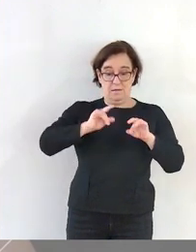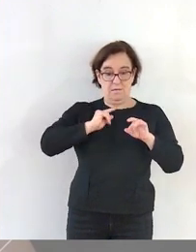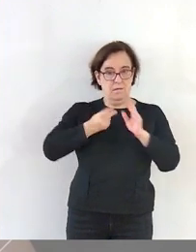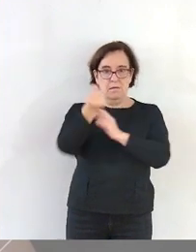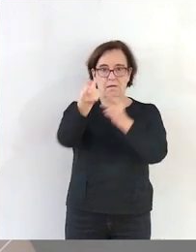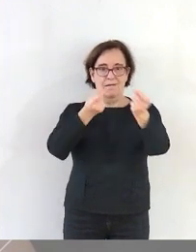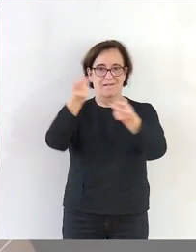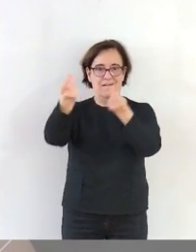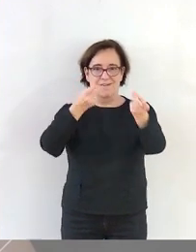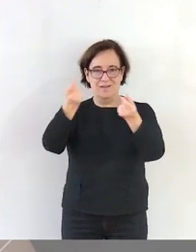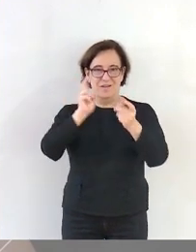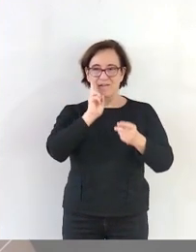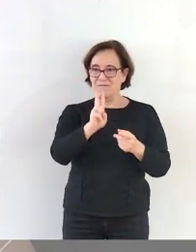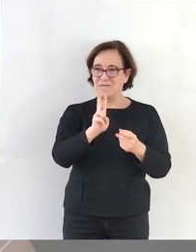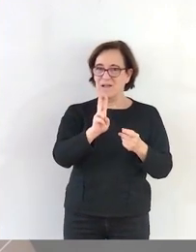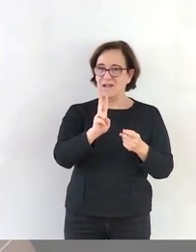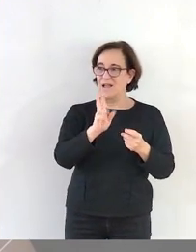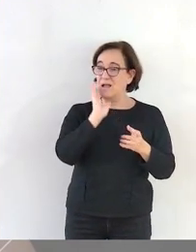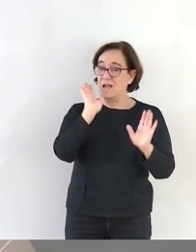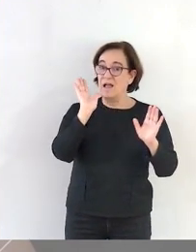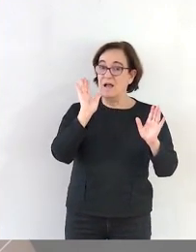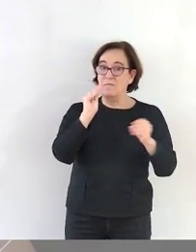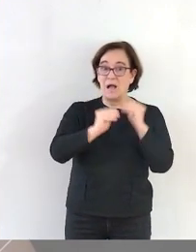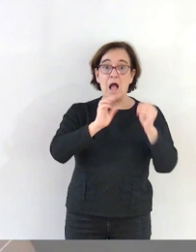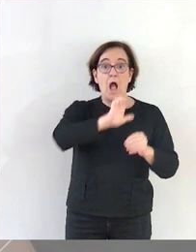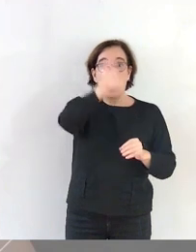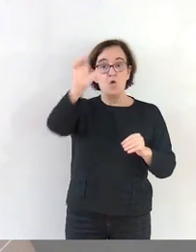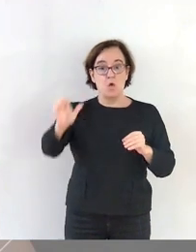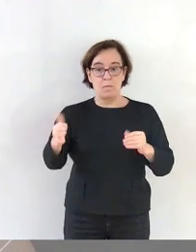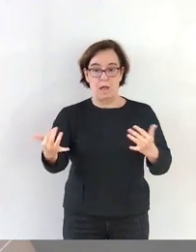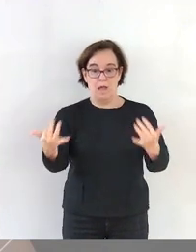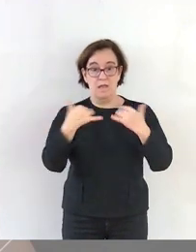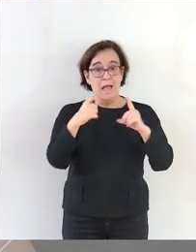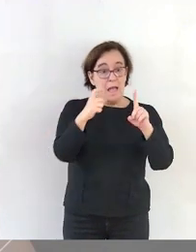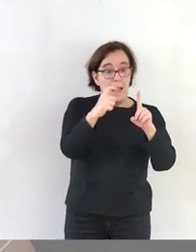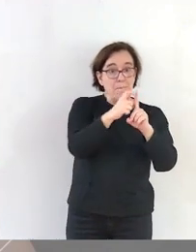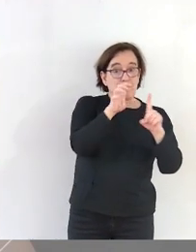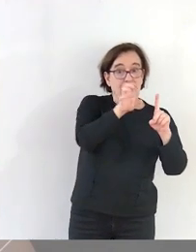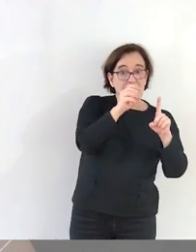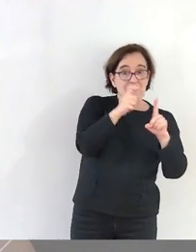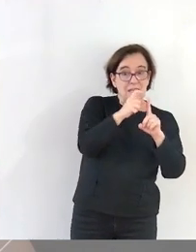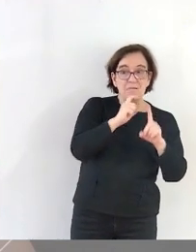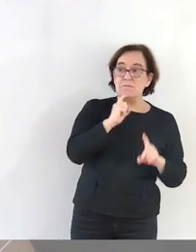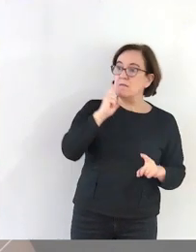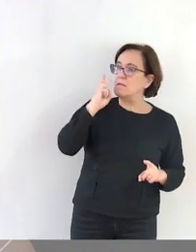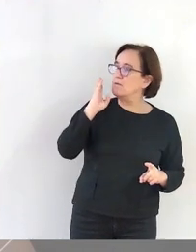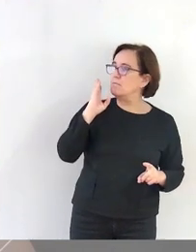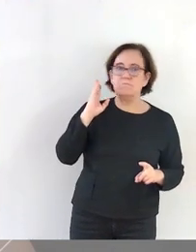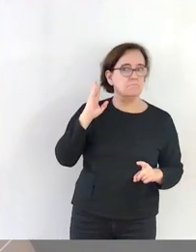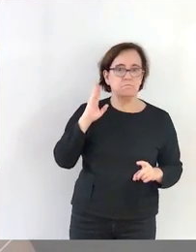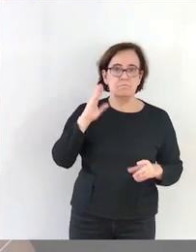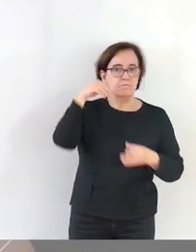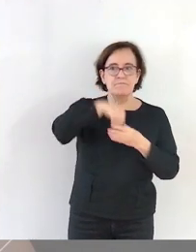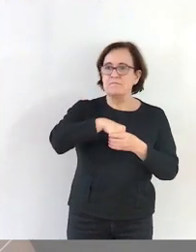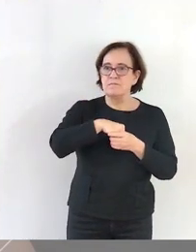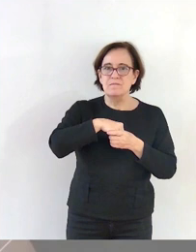empezamos a ver por ejemplo que las llegadas a a Europa Pakistán hace unos años no entraba ni dentro de